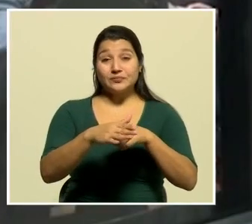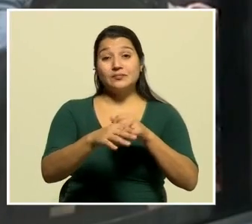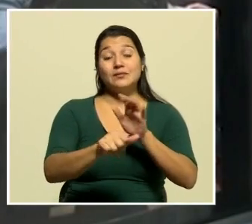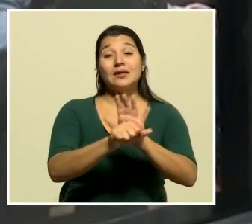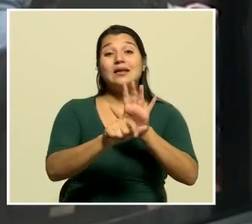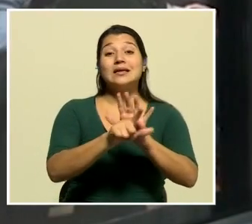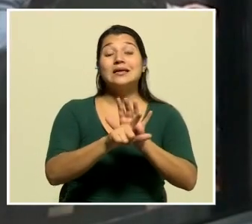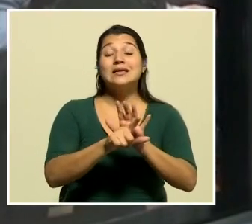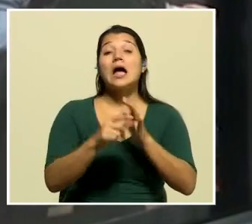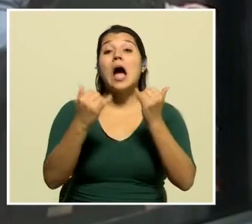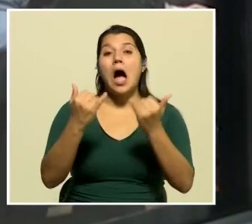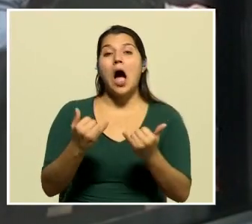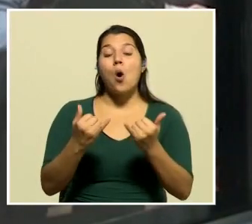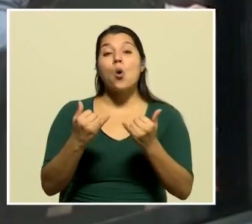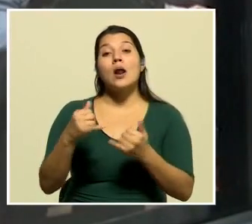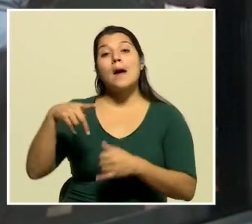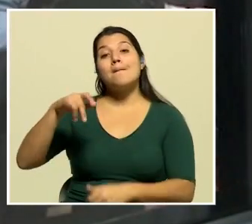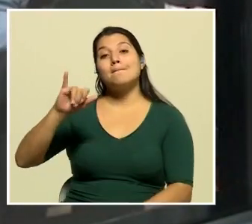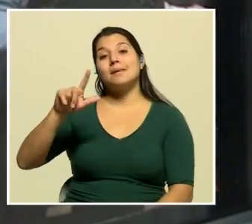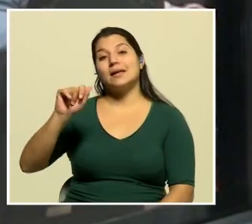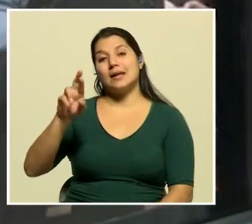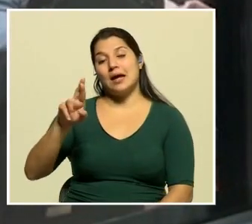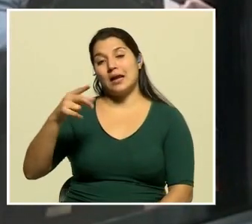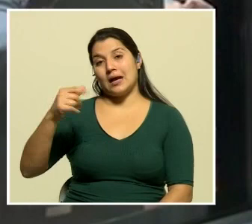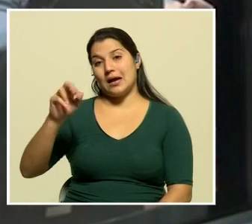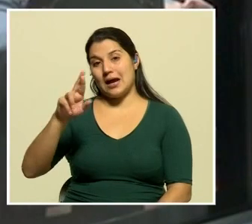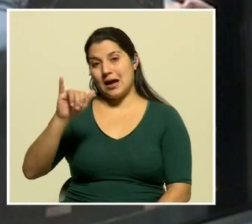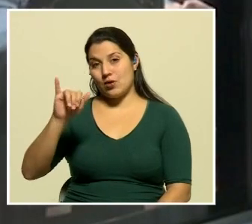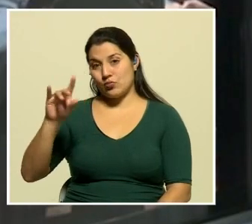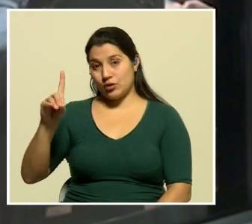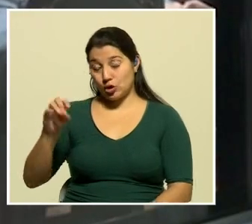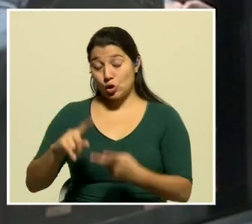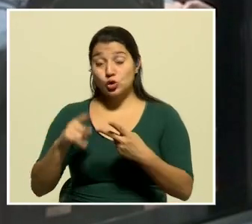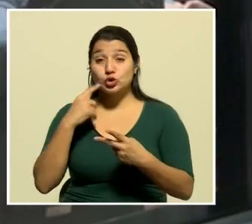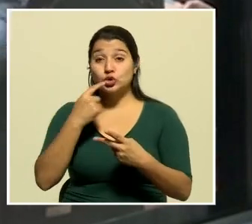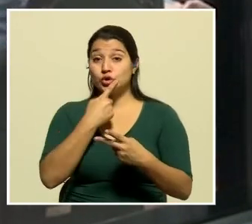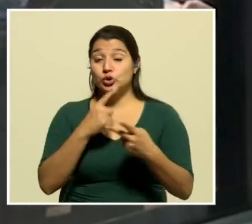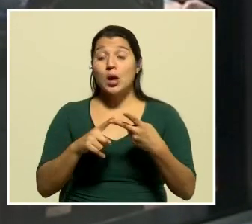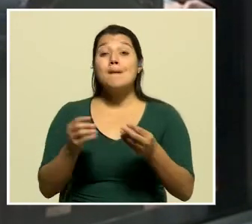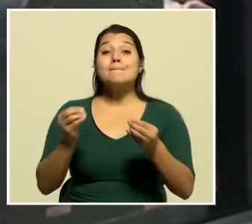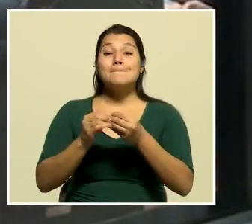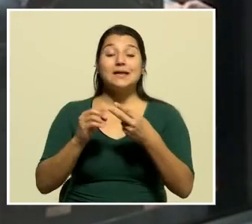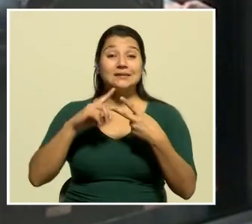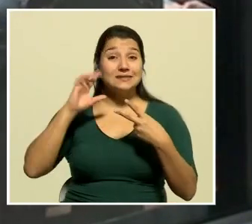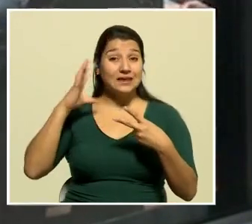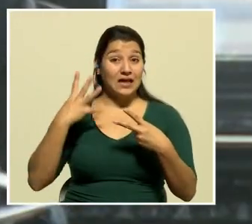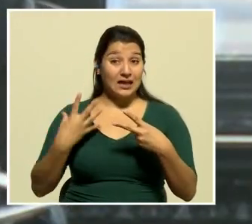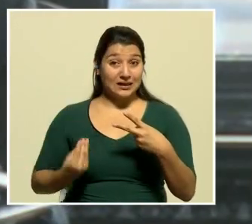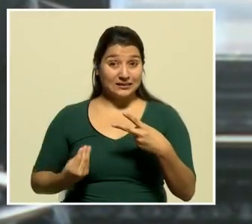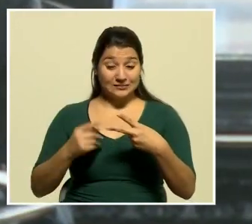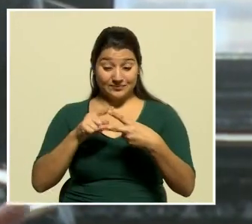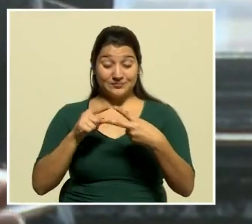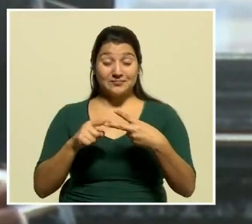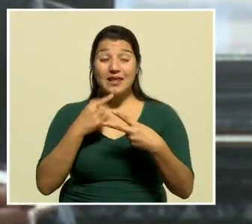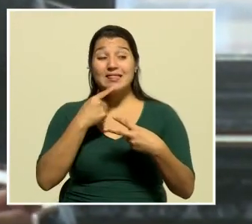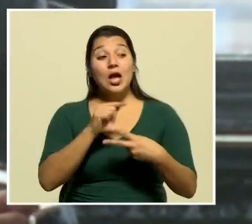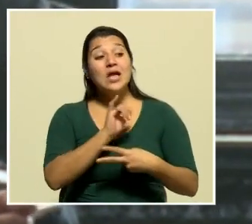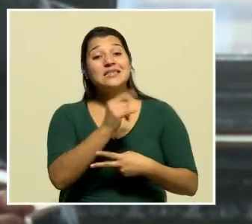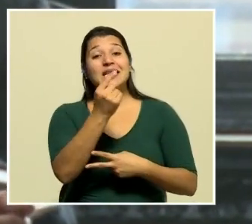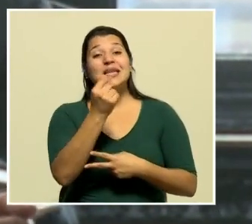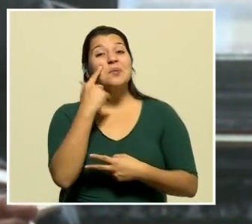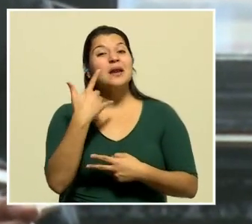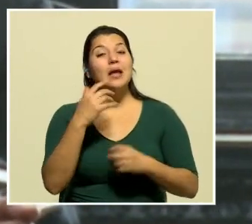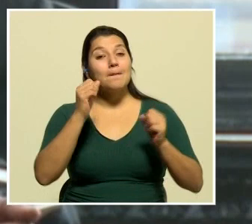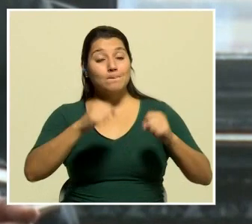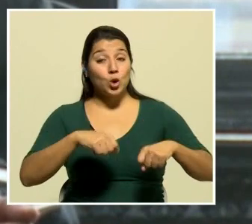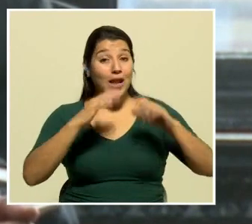y Política Económica, Pilar Garrido, junto con la ministra de Trabajo, Yanina Dinarte, dijeron que esos recursos se utilizarían para